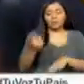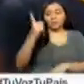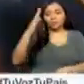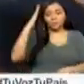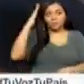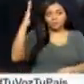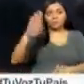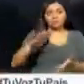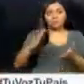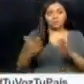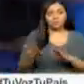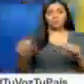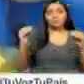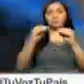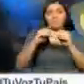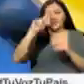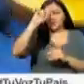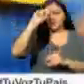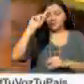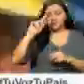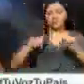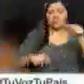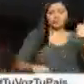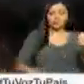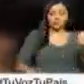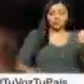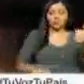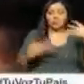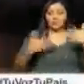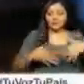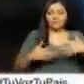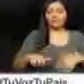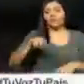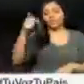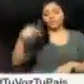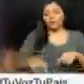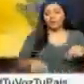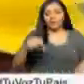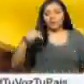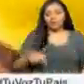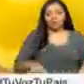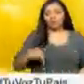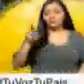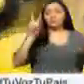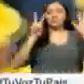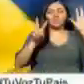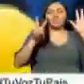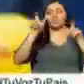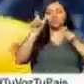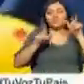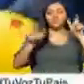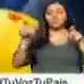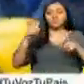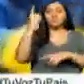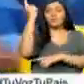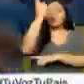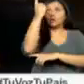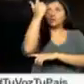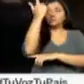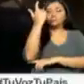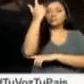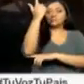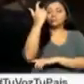policía, la lesión crítica de otro, las heridas con arma de fuego a 7 personas, el ataque a un helicóptero y el